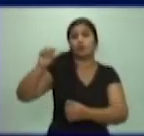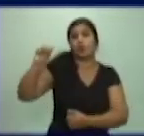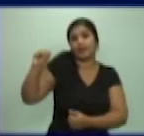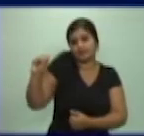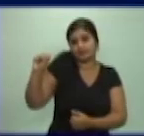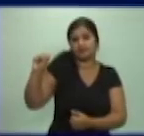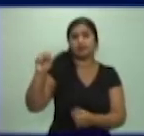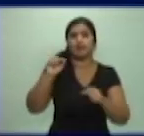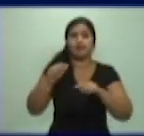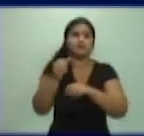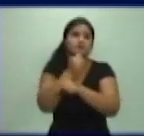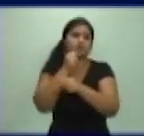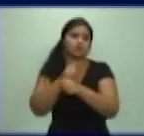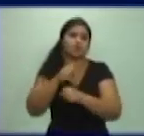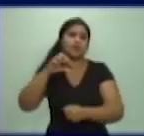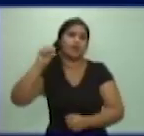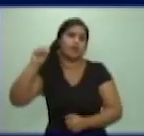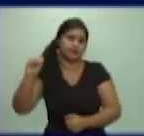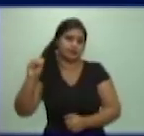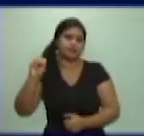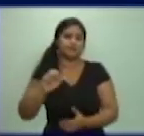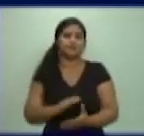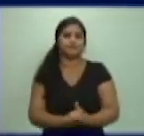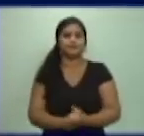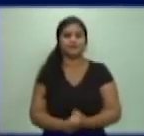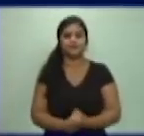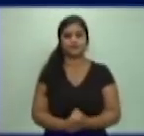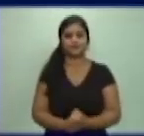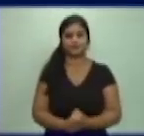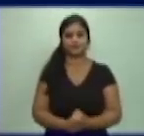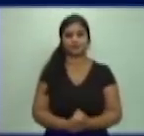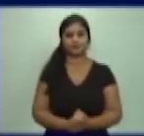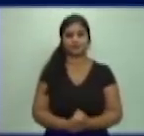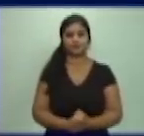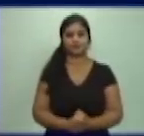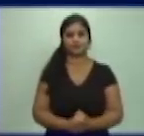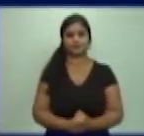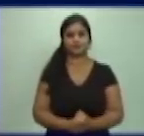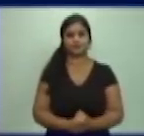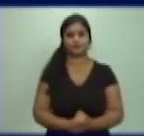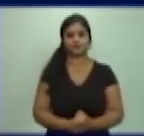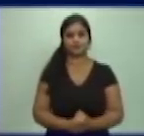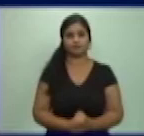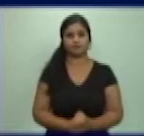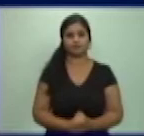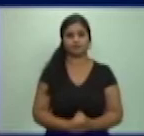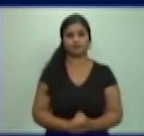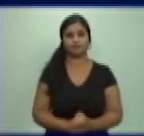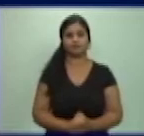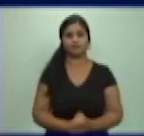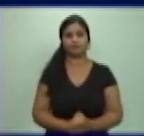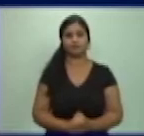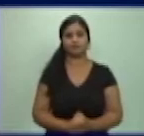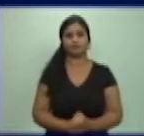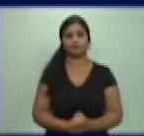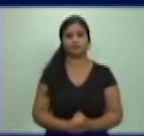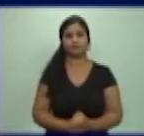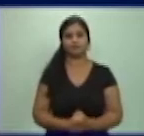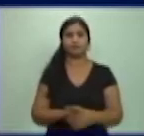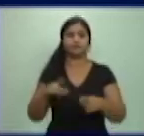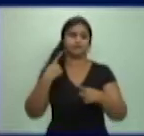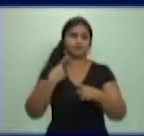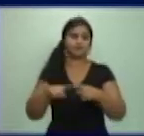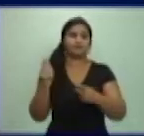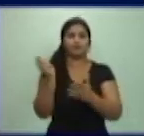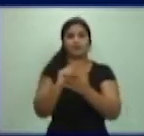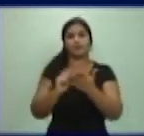la S para los infinitivos con estas terminaciones. Seguidamente usted debe escribir el adverbio